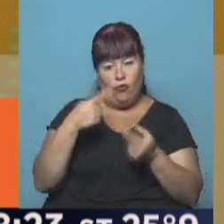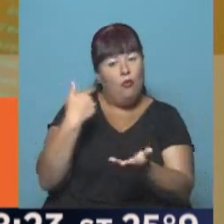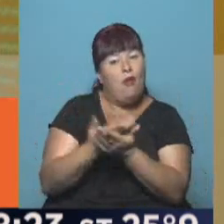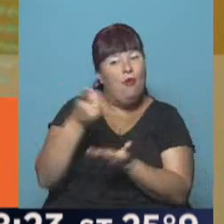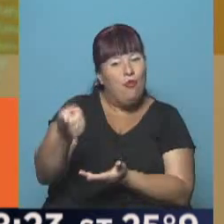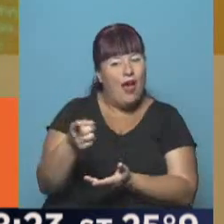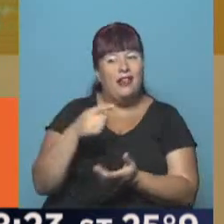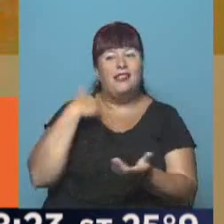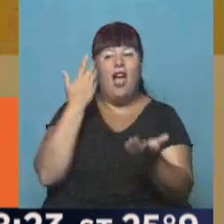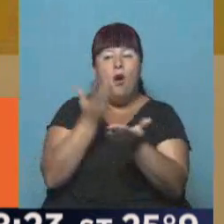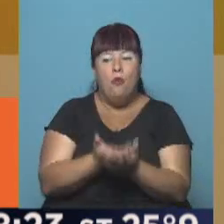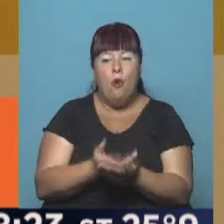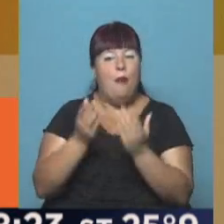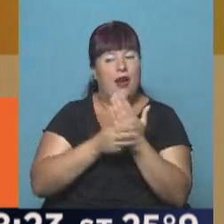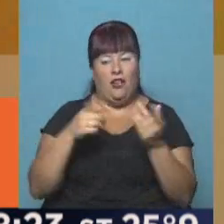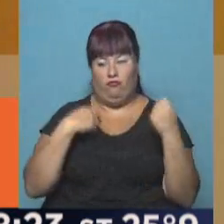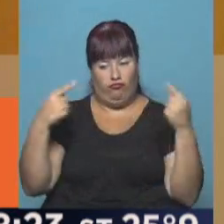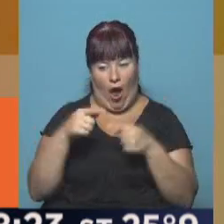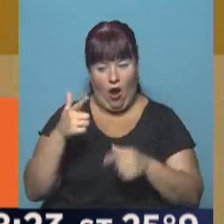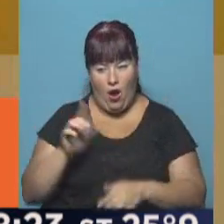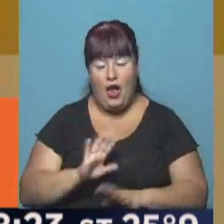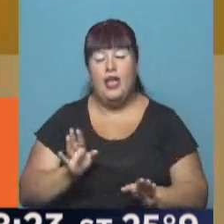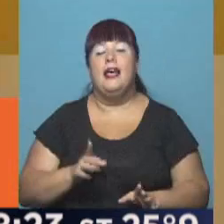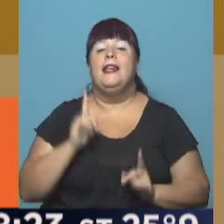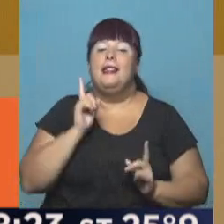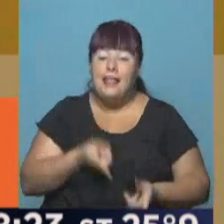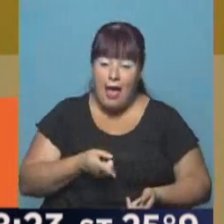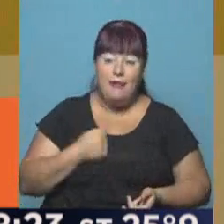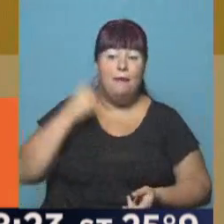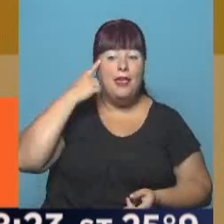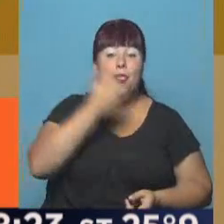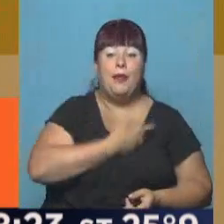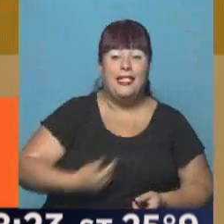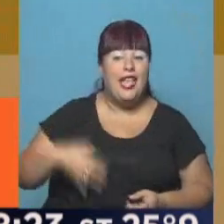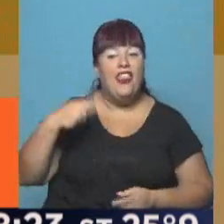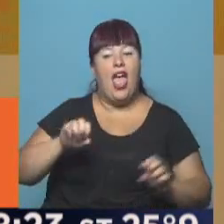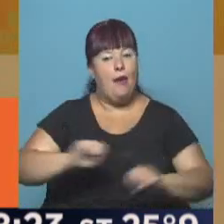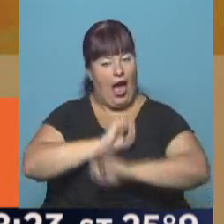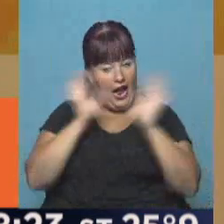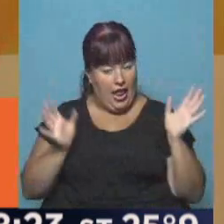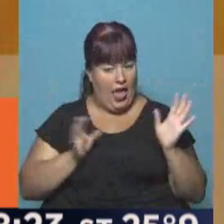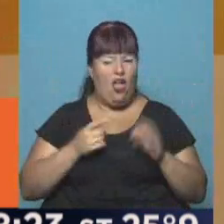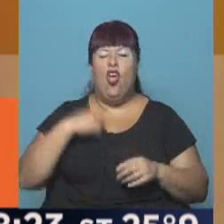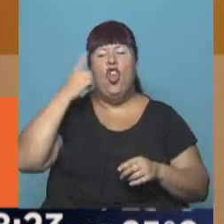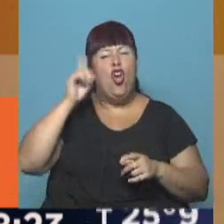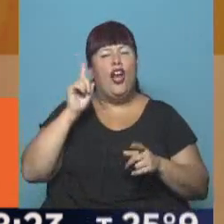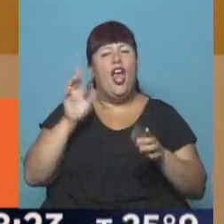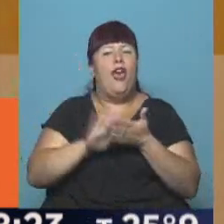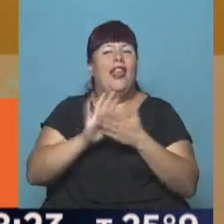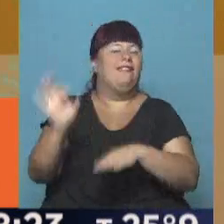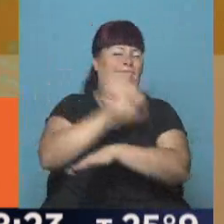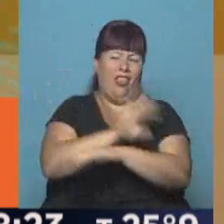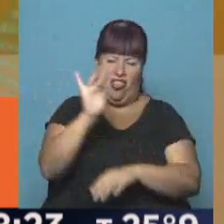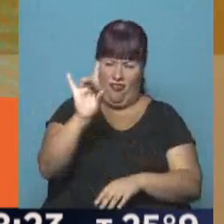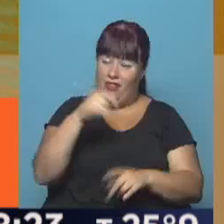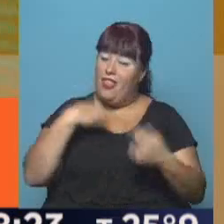propuesta y con la presentación del ministro y creemos que es un tema que tanto el presidente debe aclarar. No creo que se pueda volver a foja cero y hay